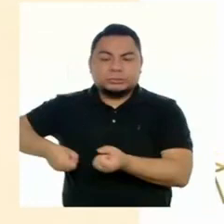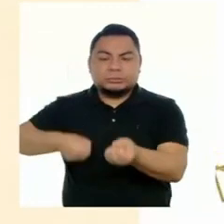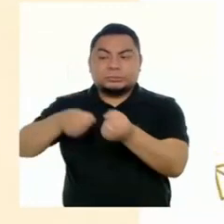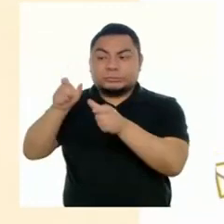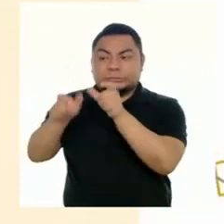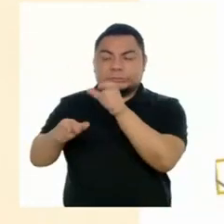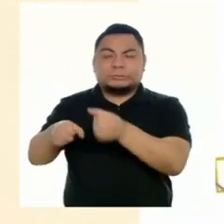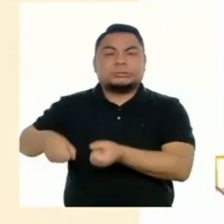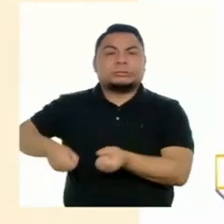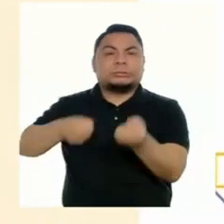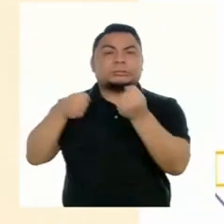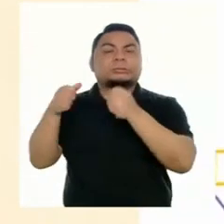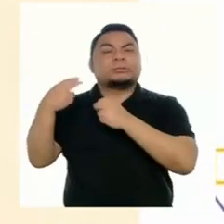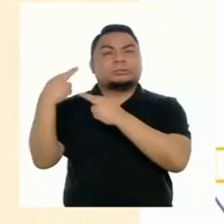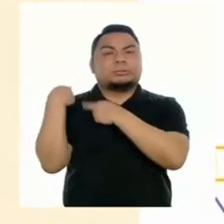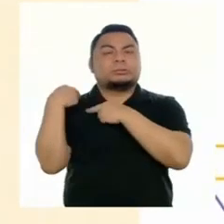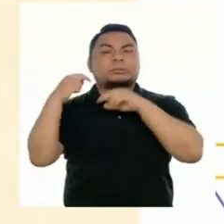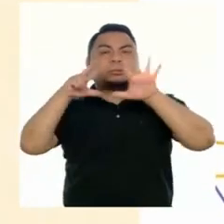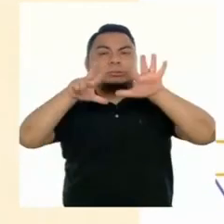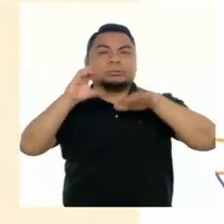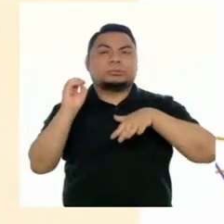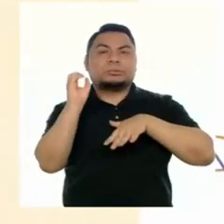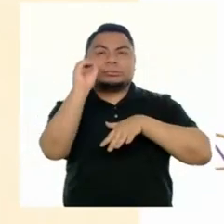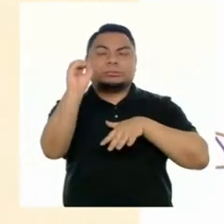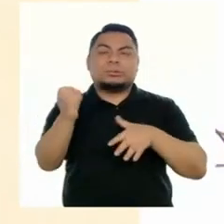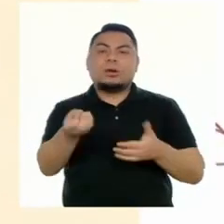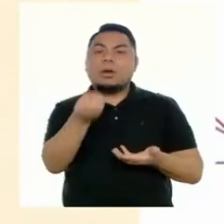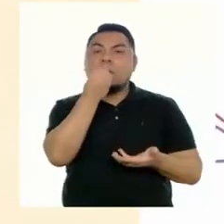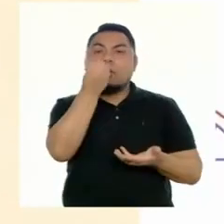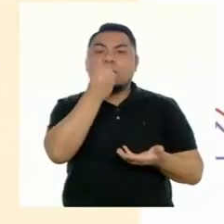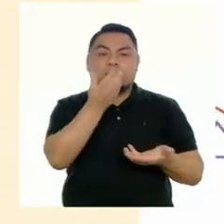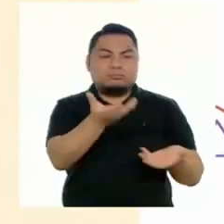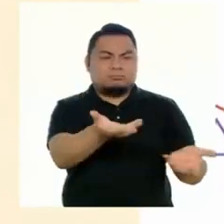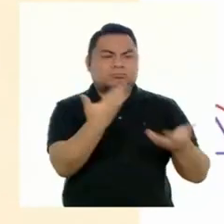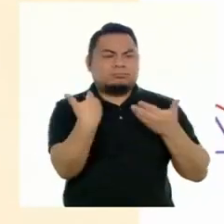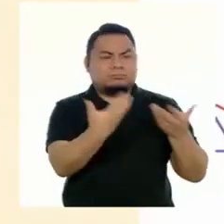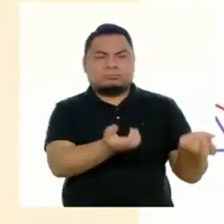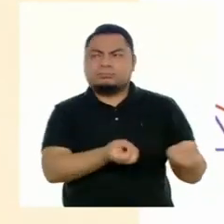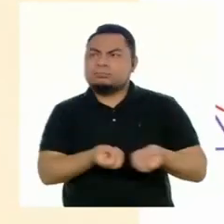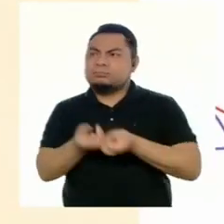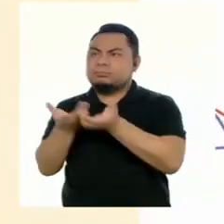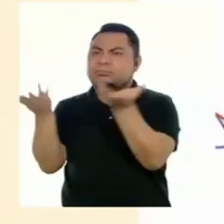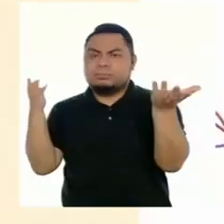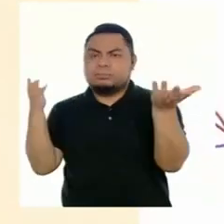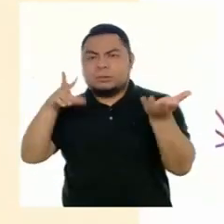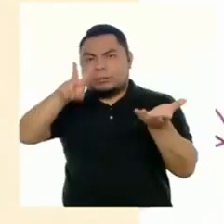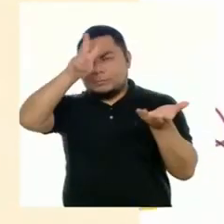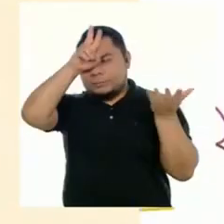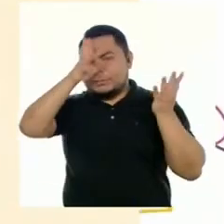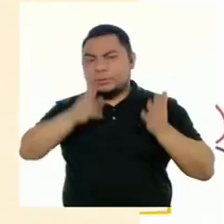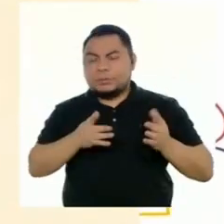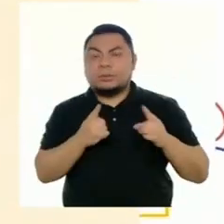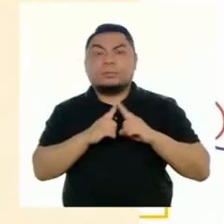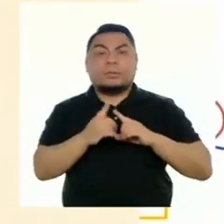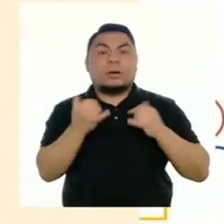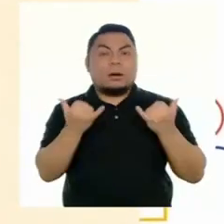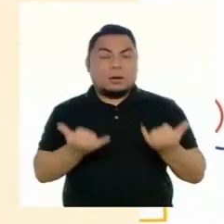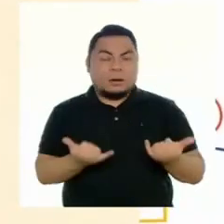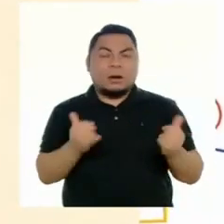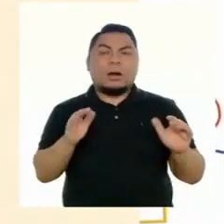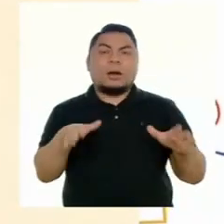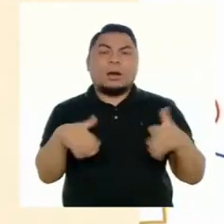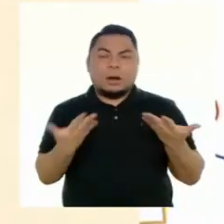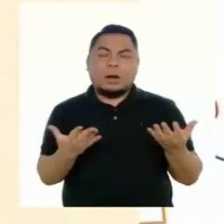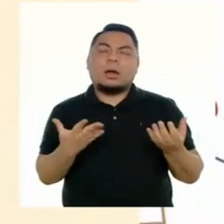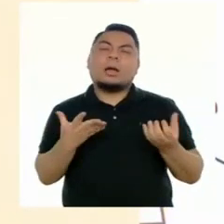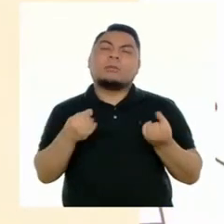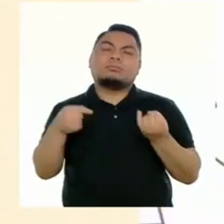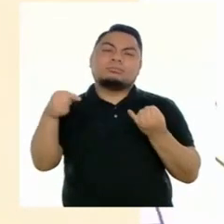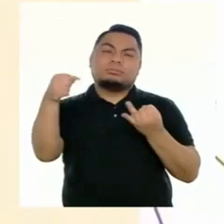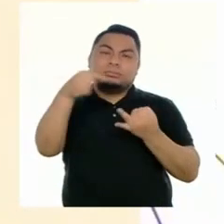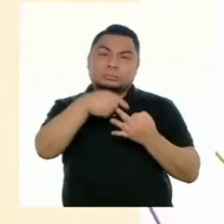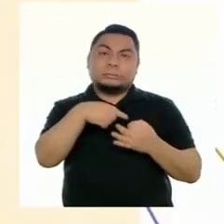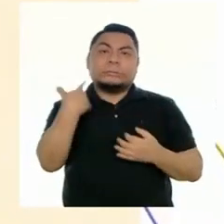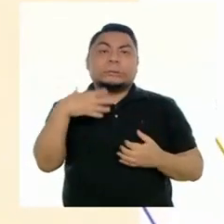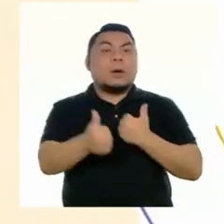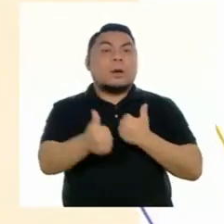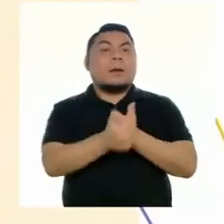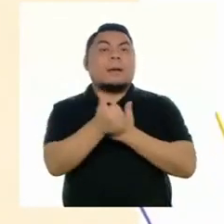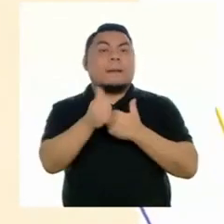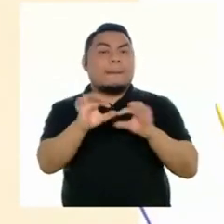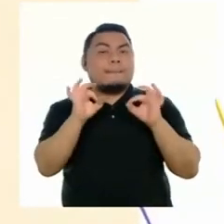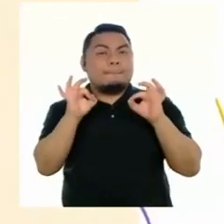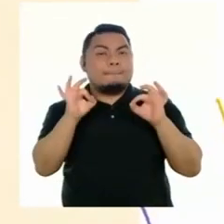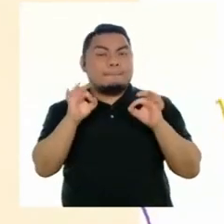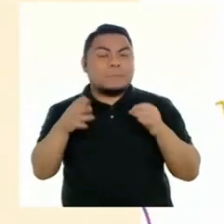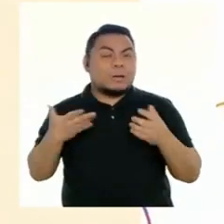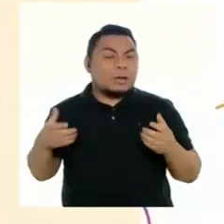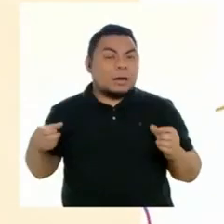responsables del 80% de la producción de los alimentos que consumimos los peruanos. Sin embargo, Actualmente existen una serie de amenazas que afectan